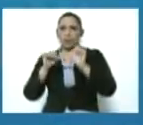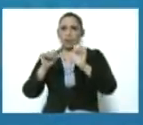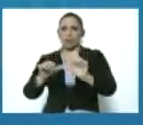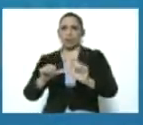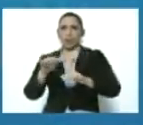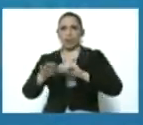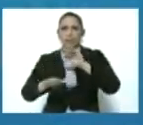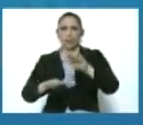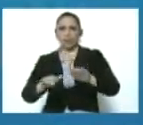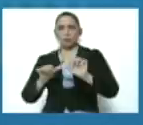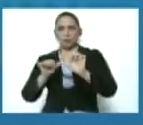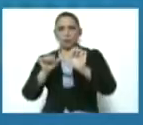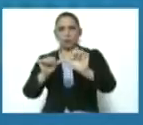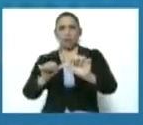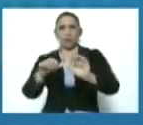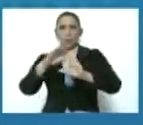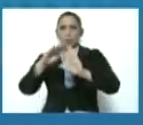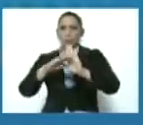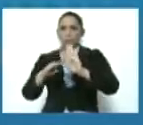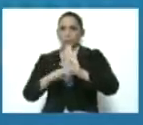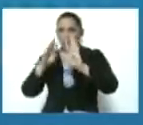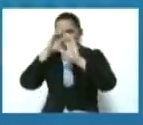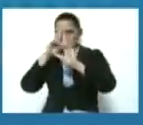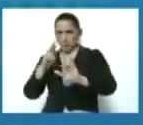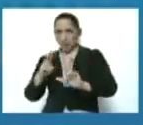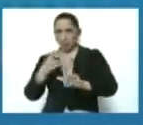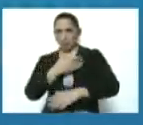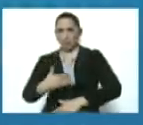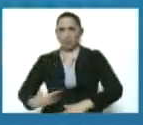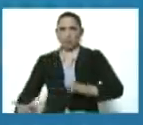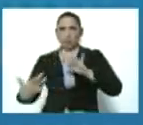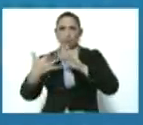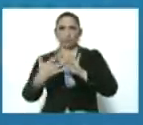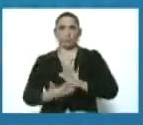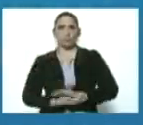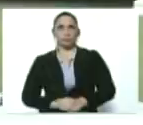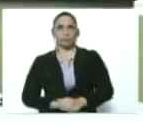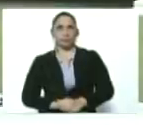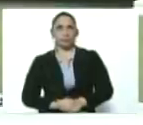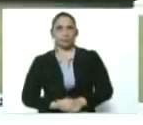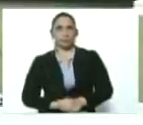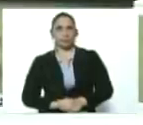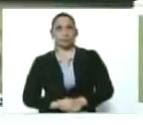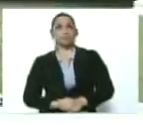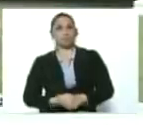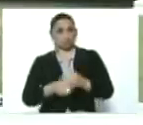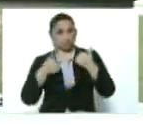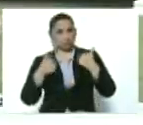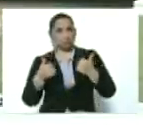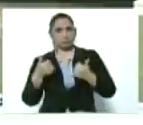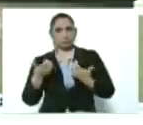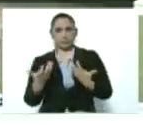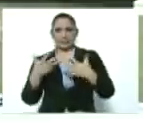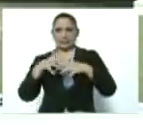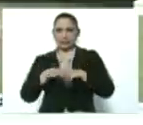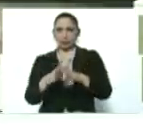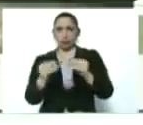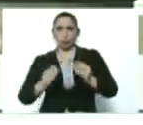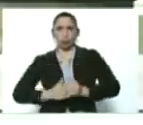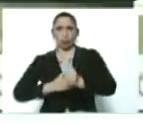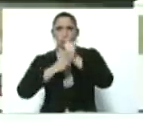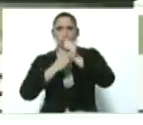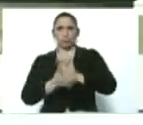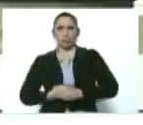continuamos al cielo del de lucha presidente adelante y muy bien así es así es articulado todo el liderazgo